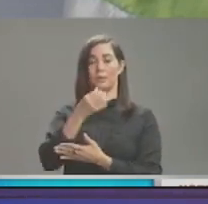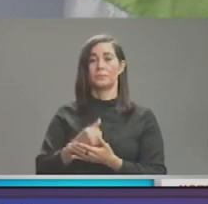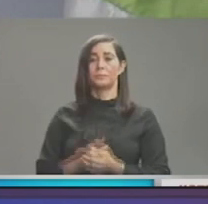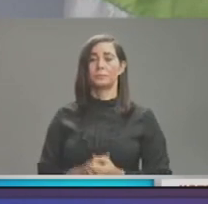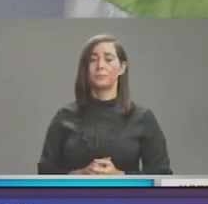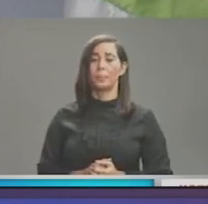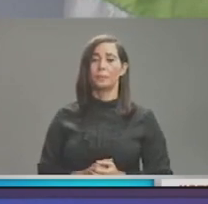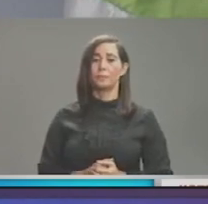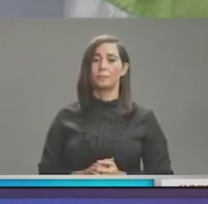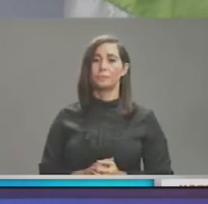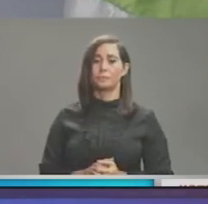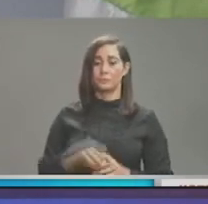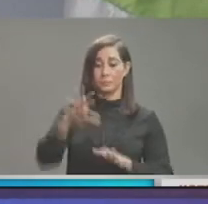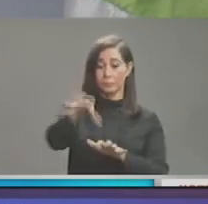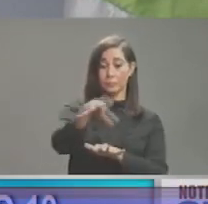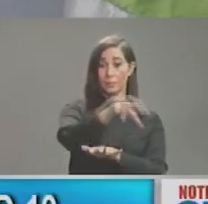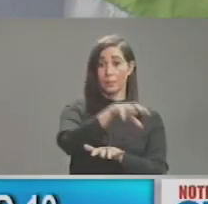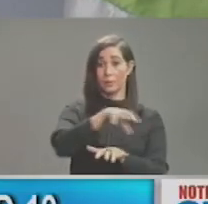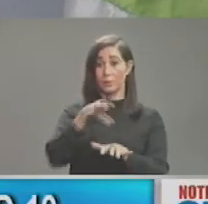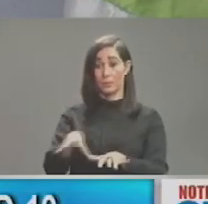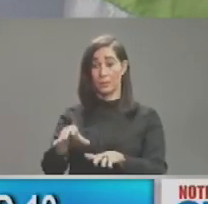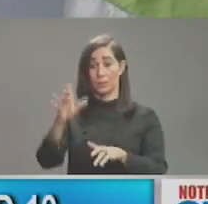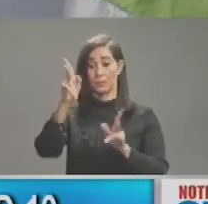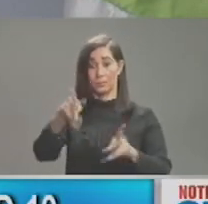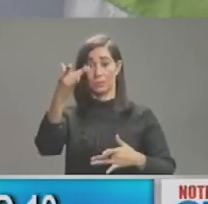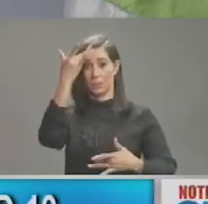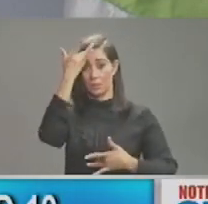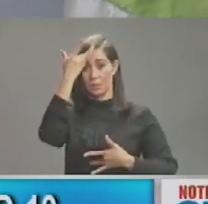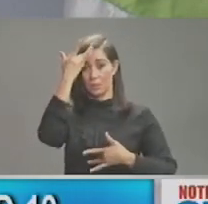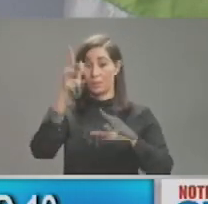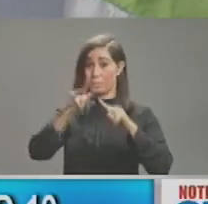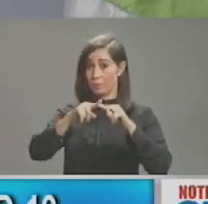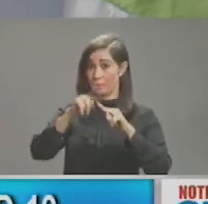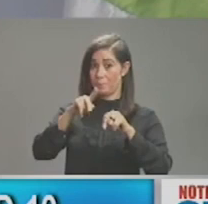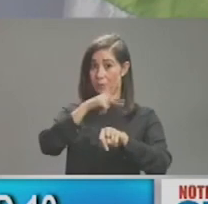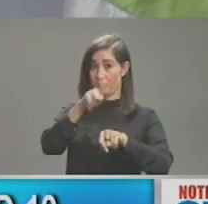La distribución de los casos según las provincias es el siguiente.